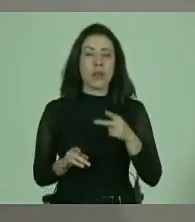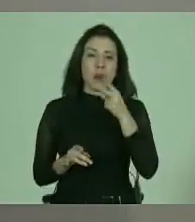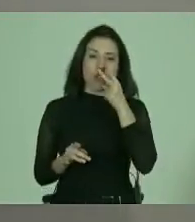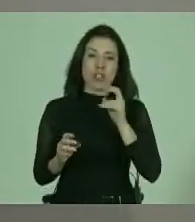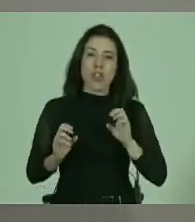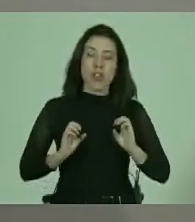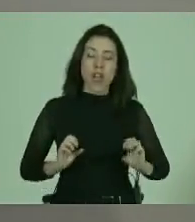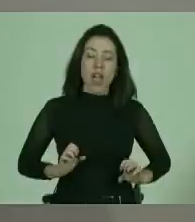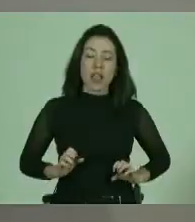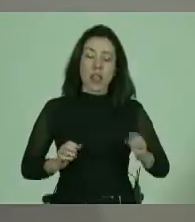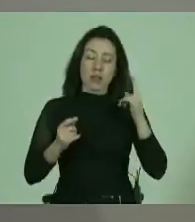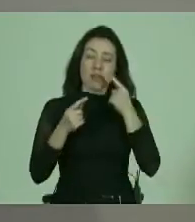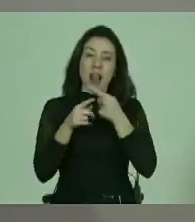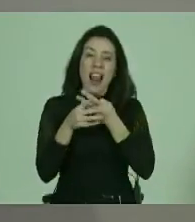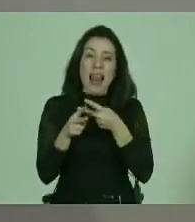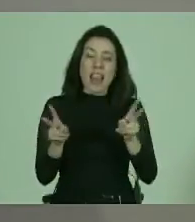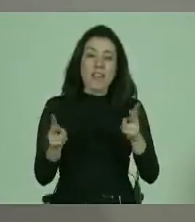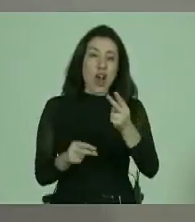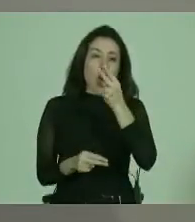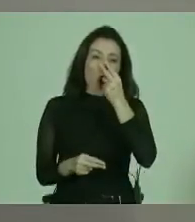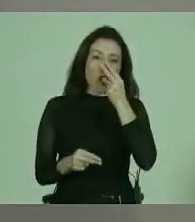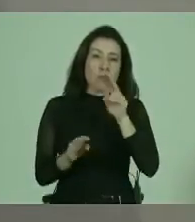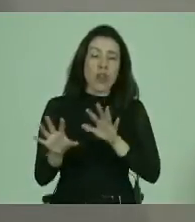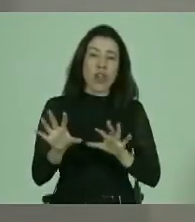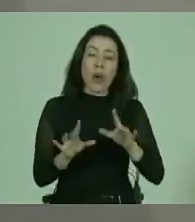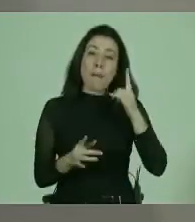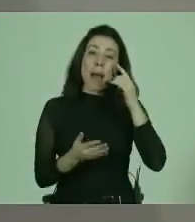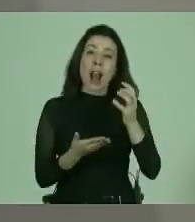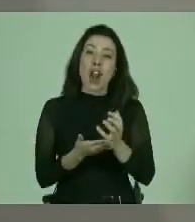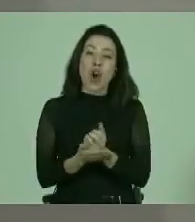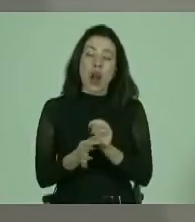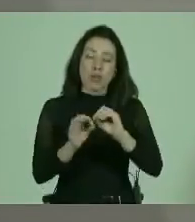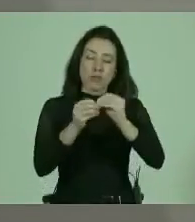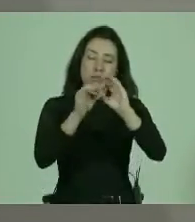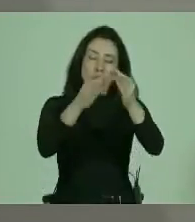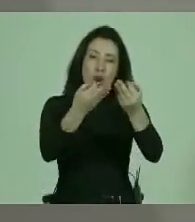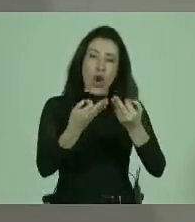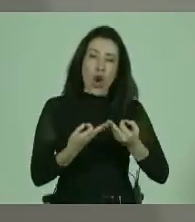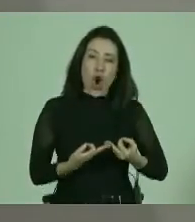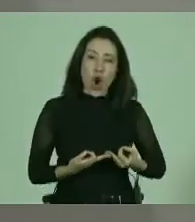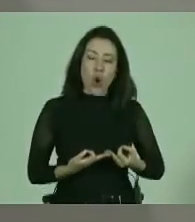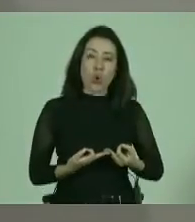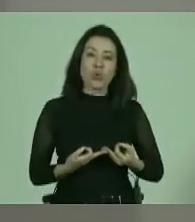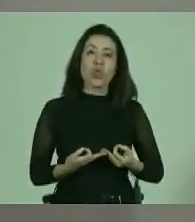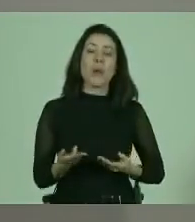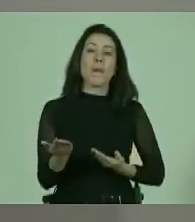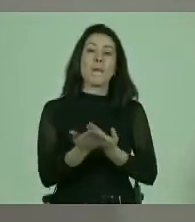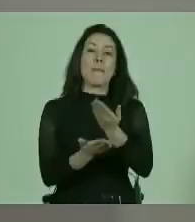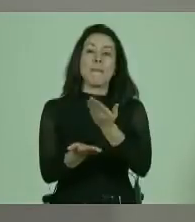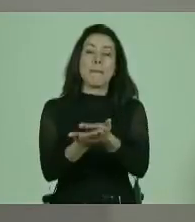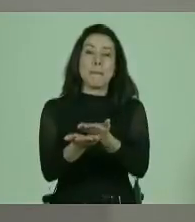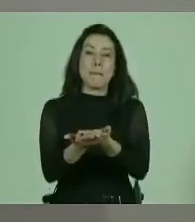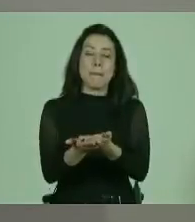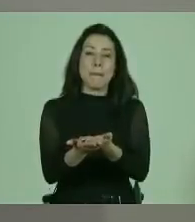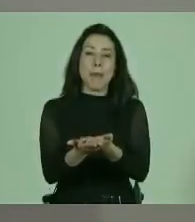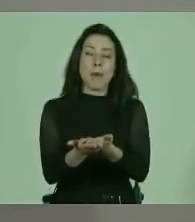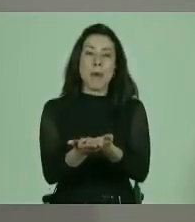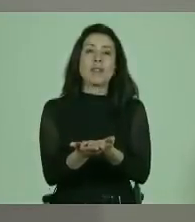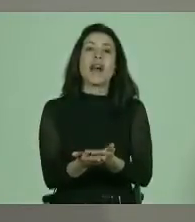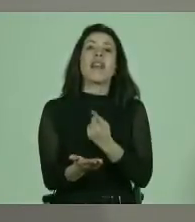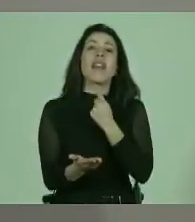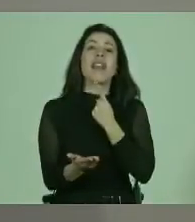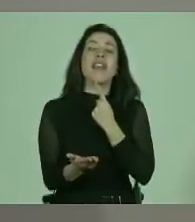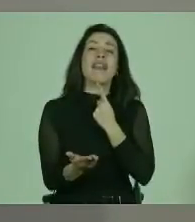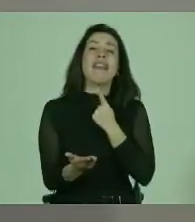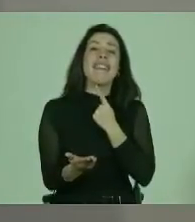ética deliberativa con un conocimiento de las cosas para llegar a conclusiones y a propuestas que puedan ser de un interés